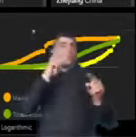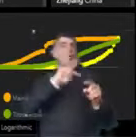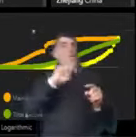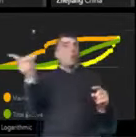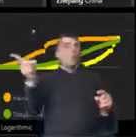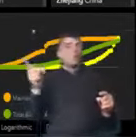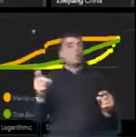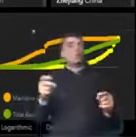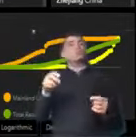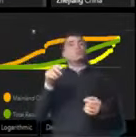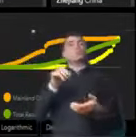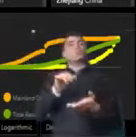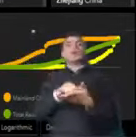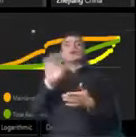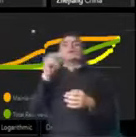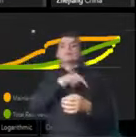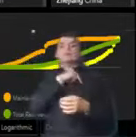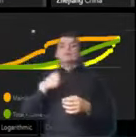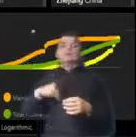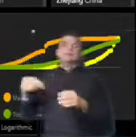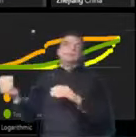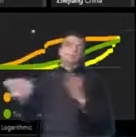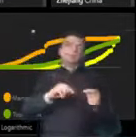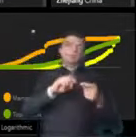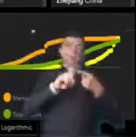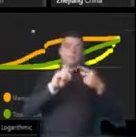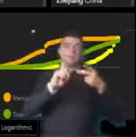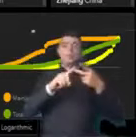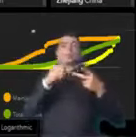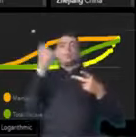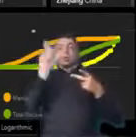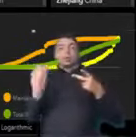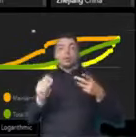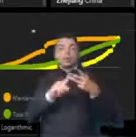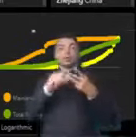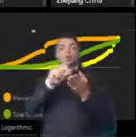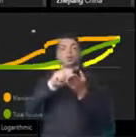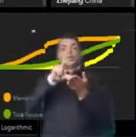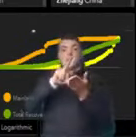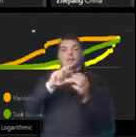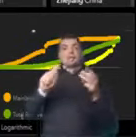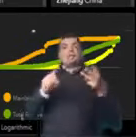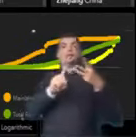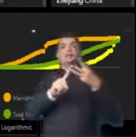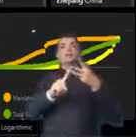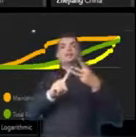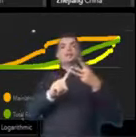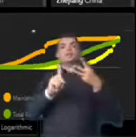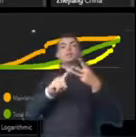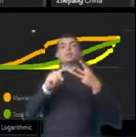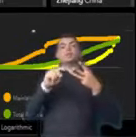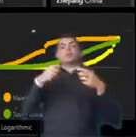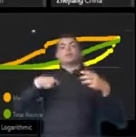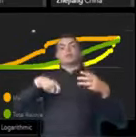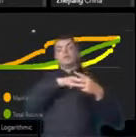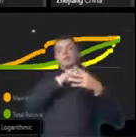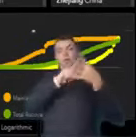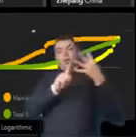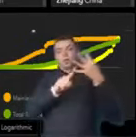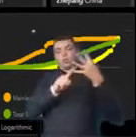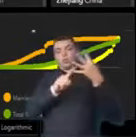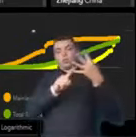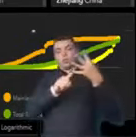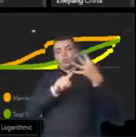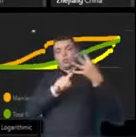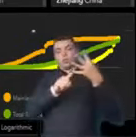le continúa Italia, después Irán, después España. Algo que me llama muchísimo la atención con